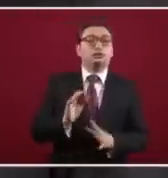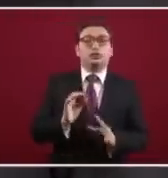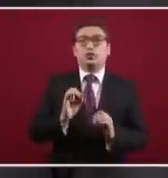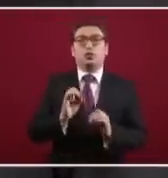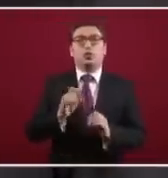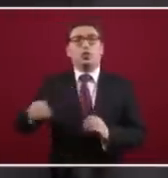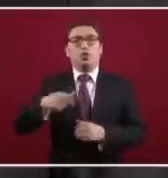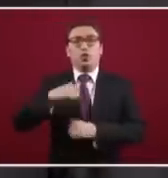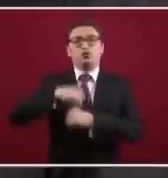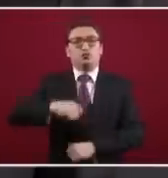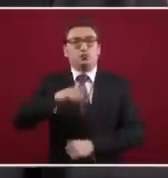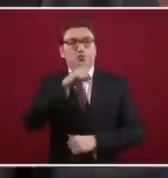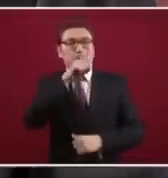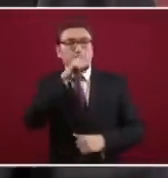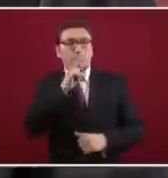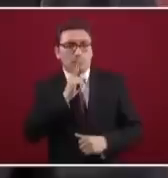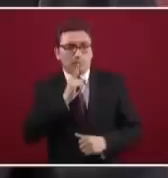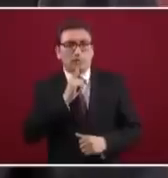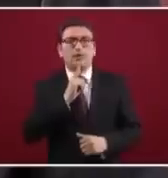mienten como respiran,